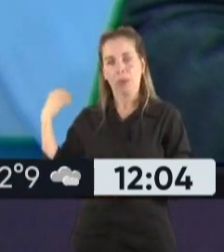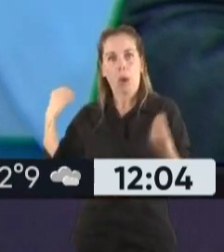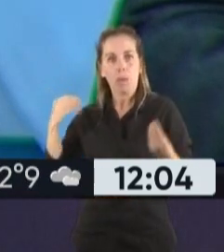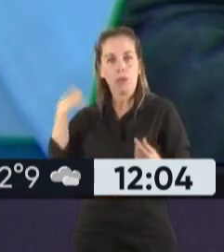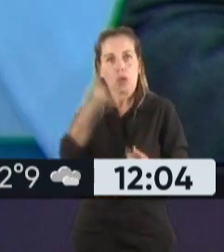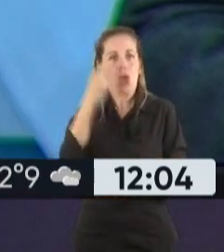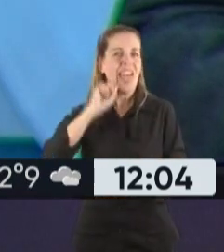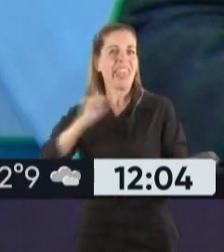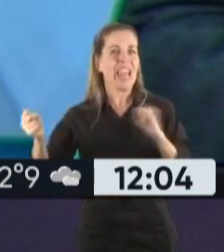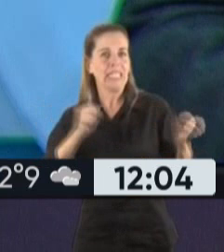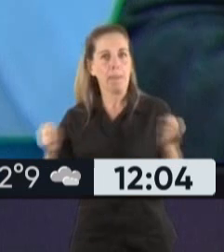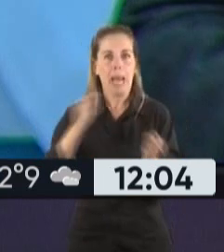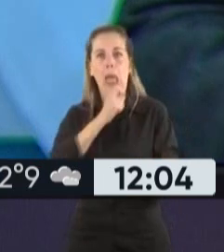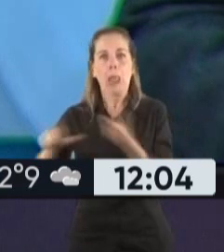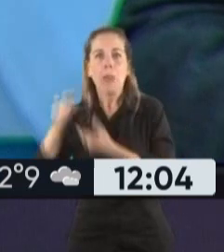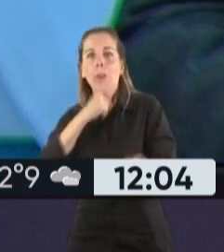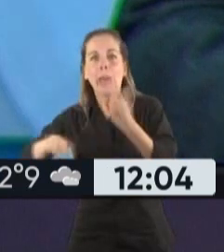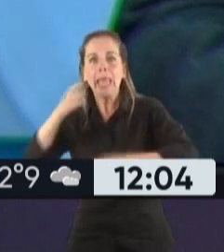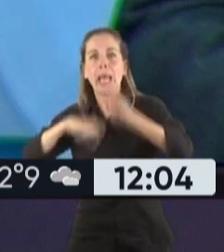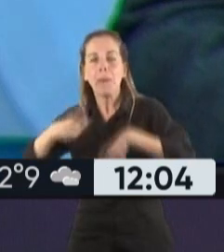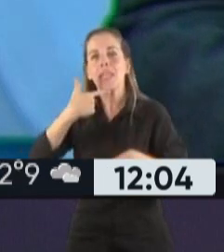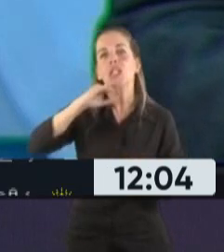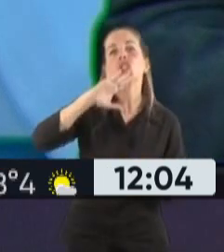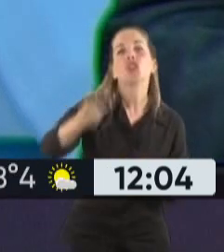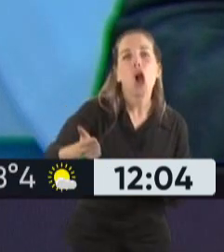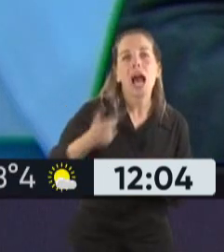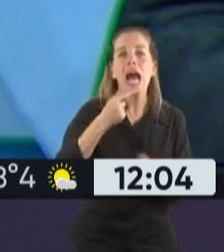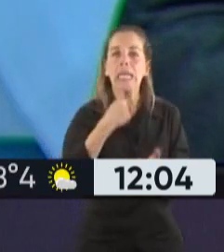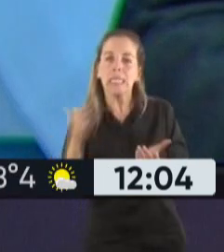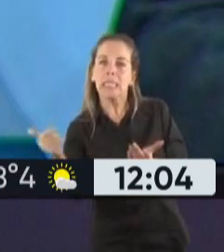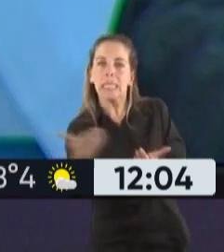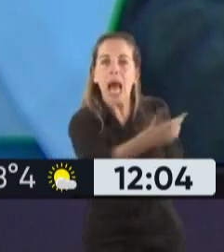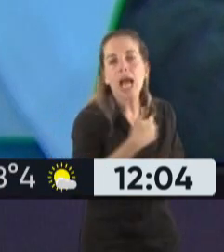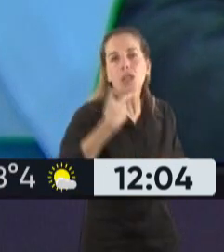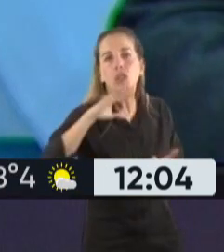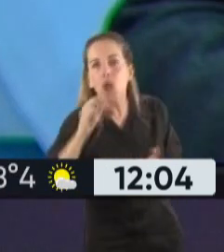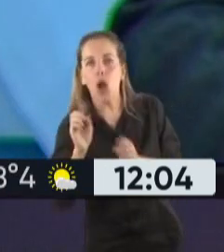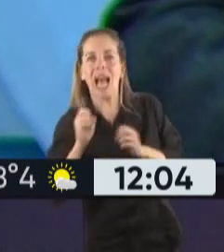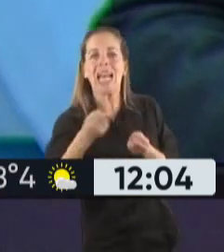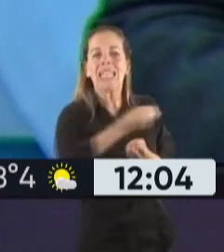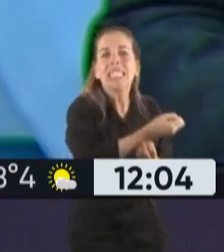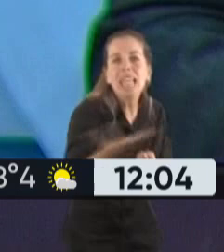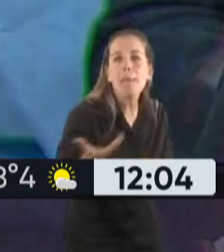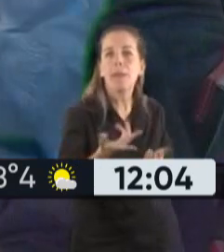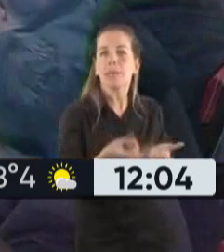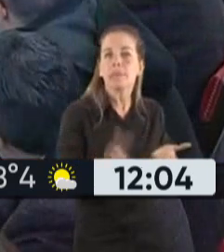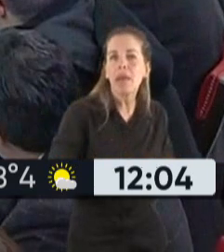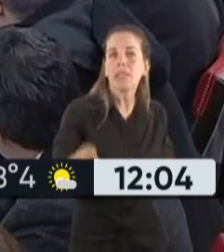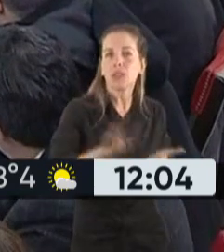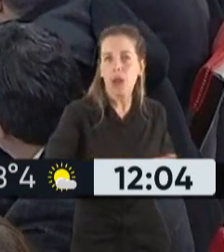soja decía, deforestemos, deforestemos y sembremos, y sembremos, y sembremos. también fue muy importante.